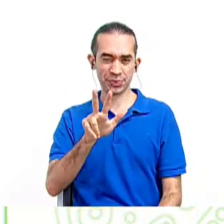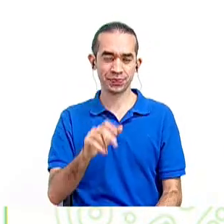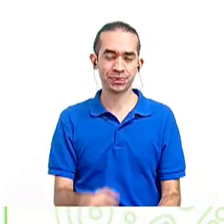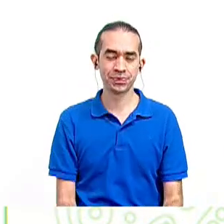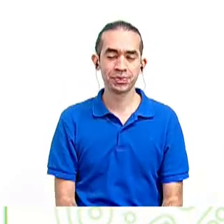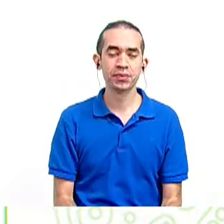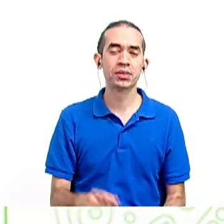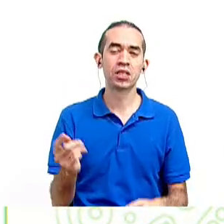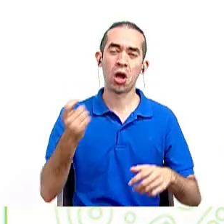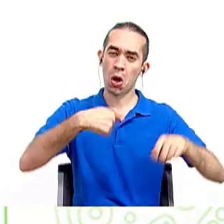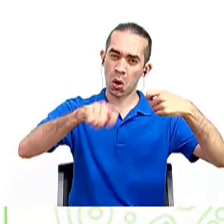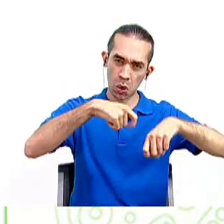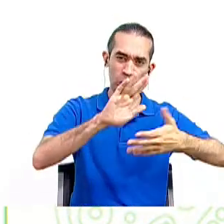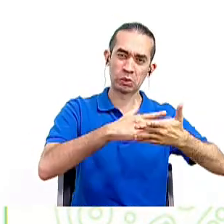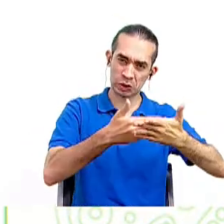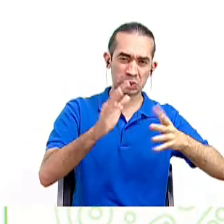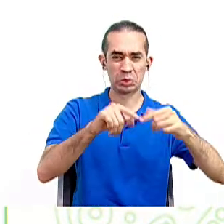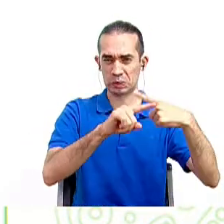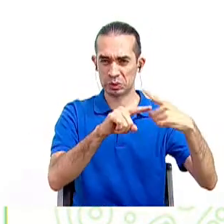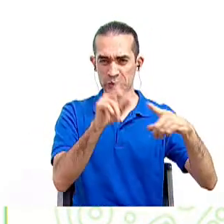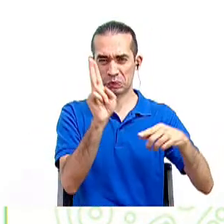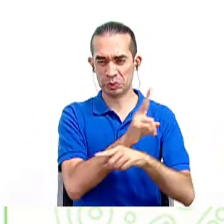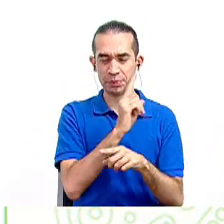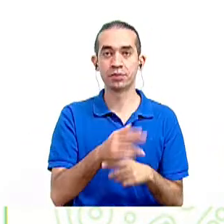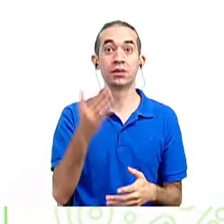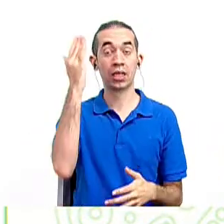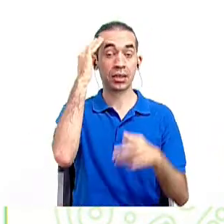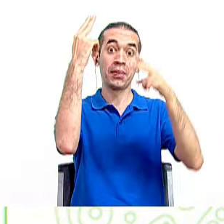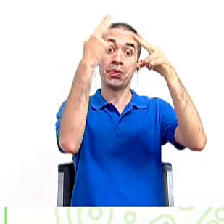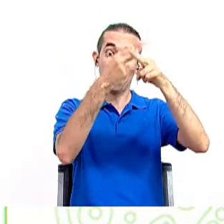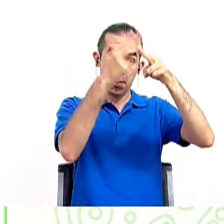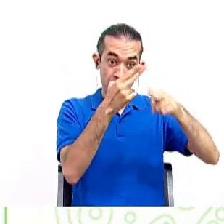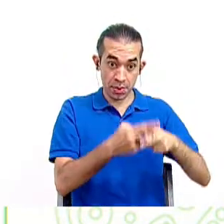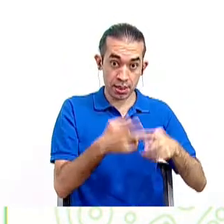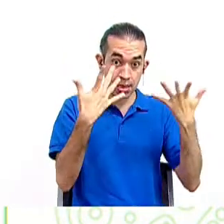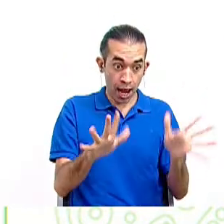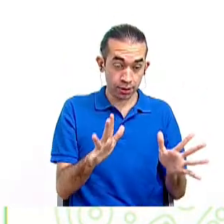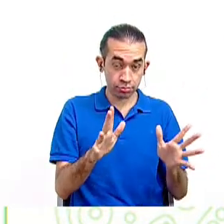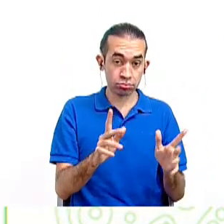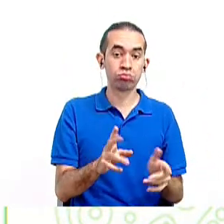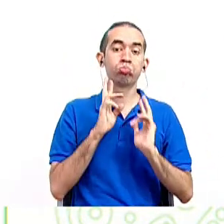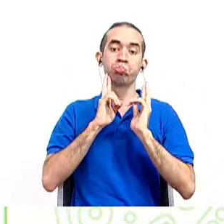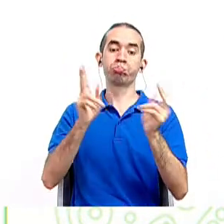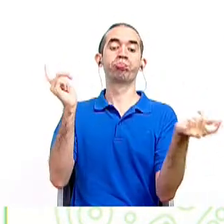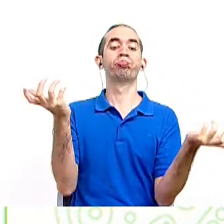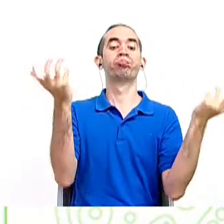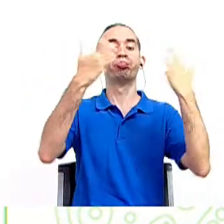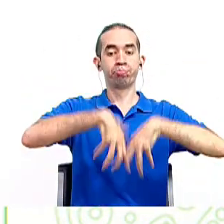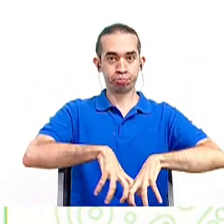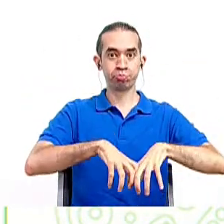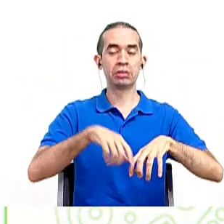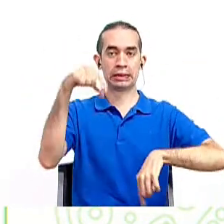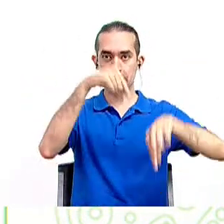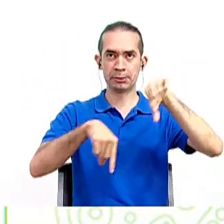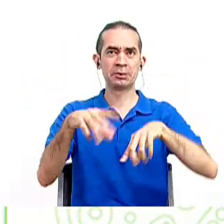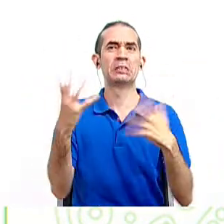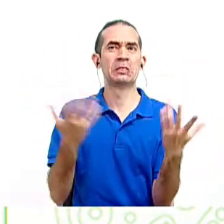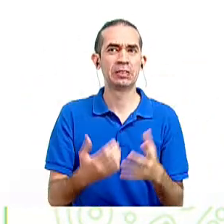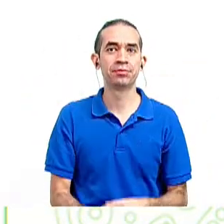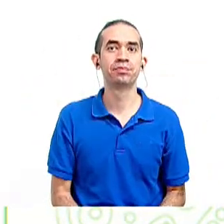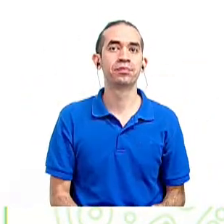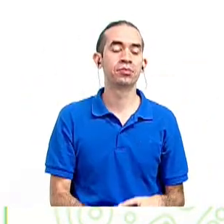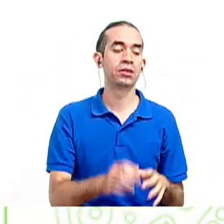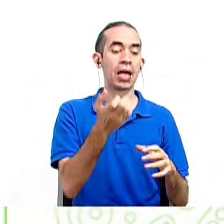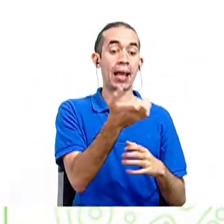Ahora, sabiendo cómo es la nomenclatura, vamos a ver las reacciones químicas. Una reacción química en realidad es cuando se tienen